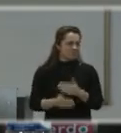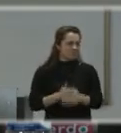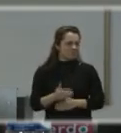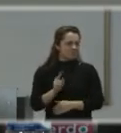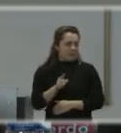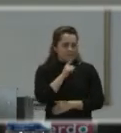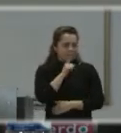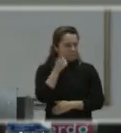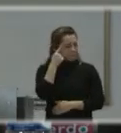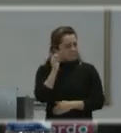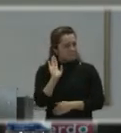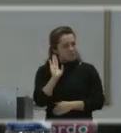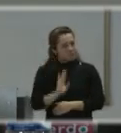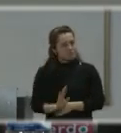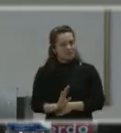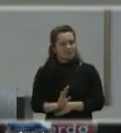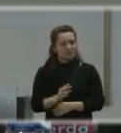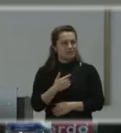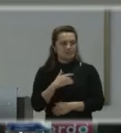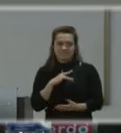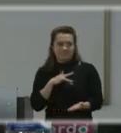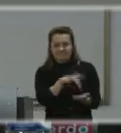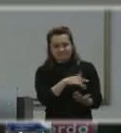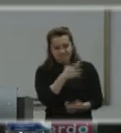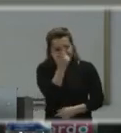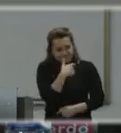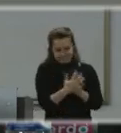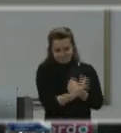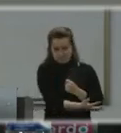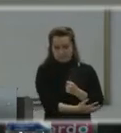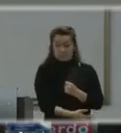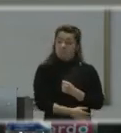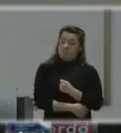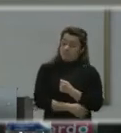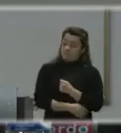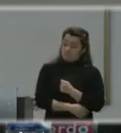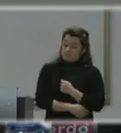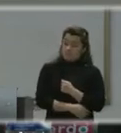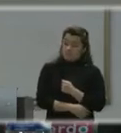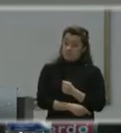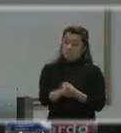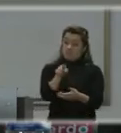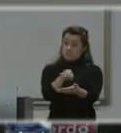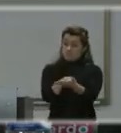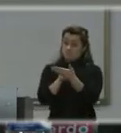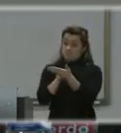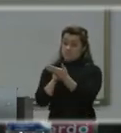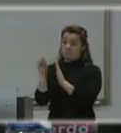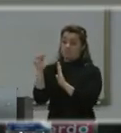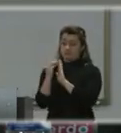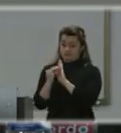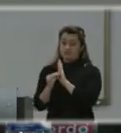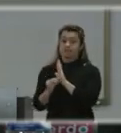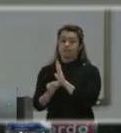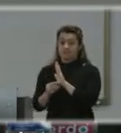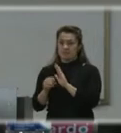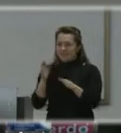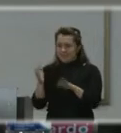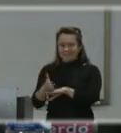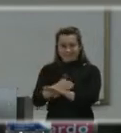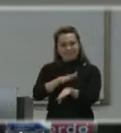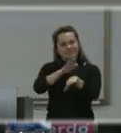que no queremos asistir. Y fue una respuesta recurrente a varias de las